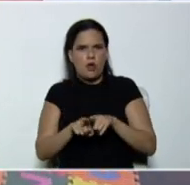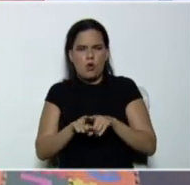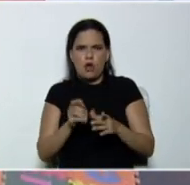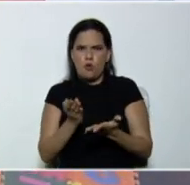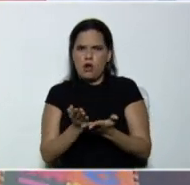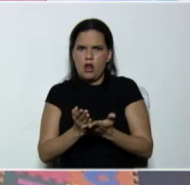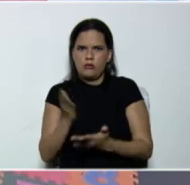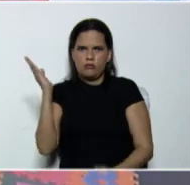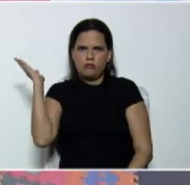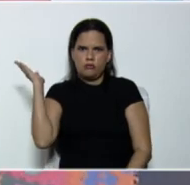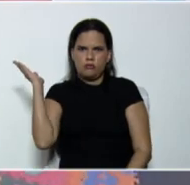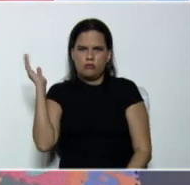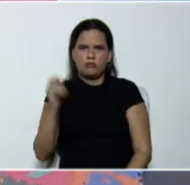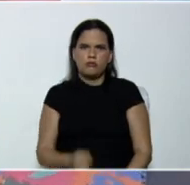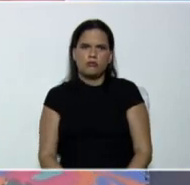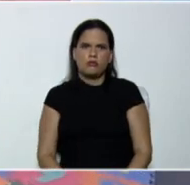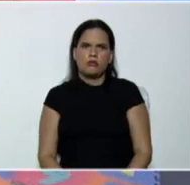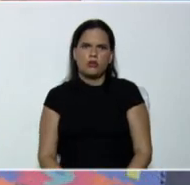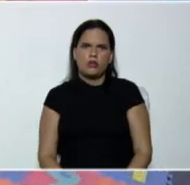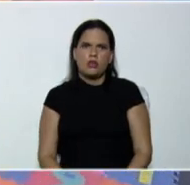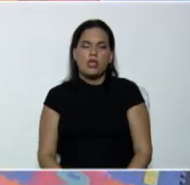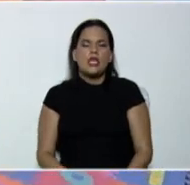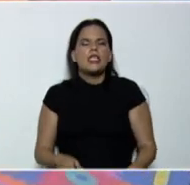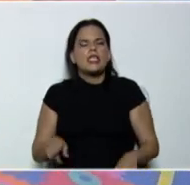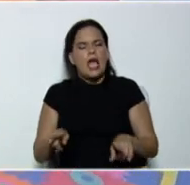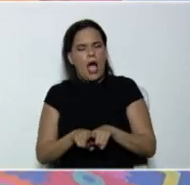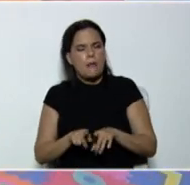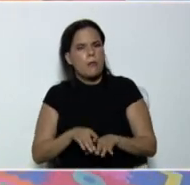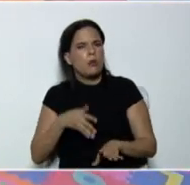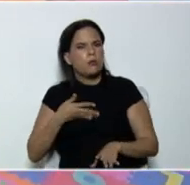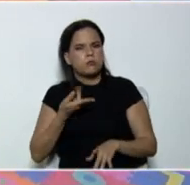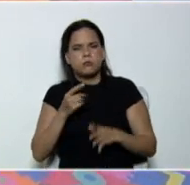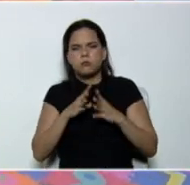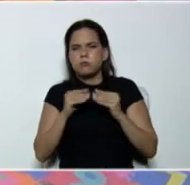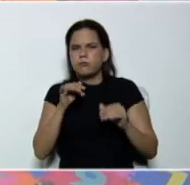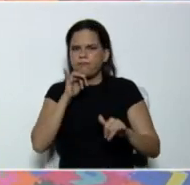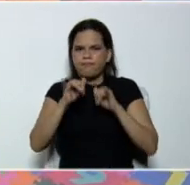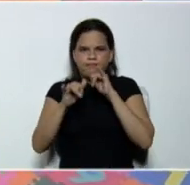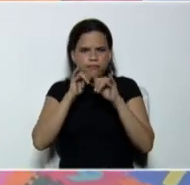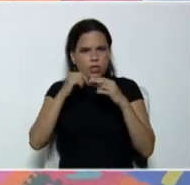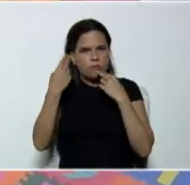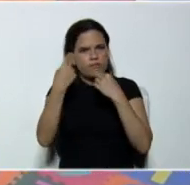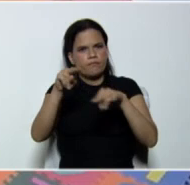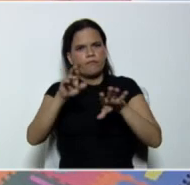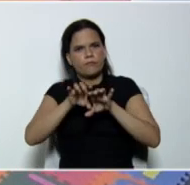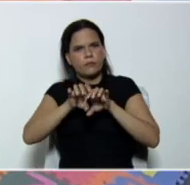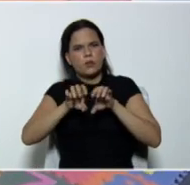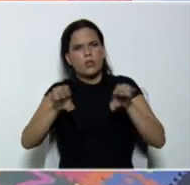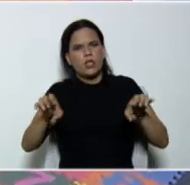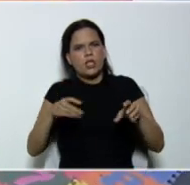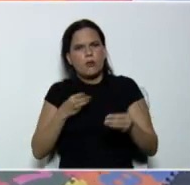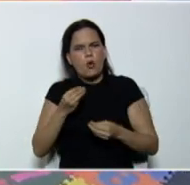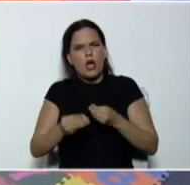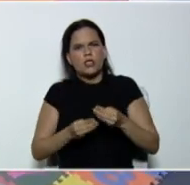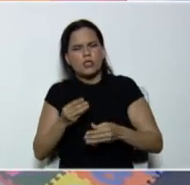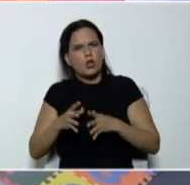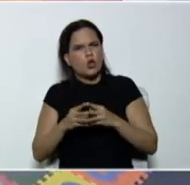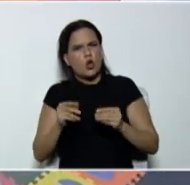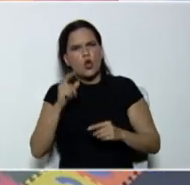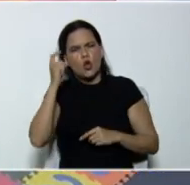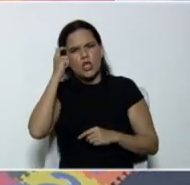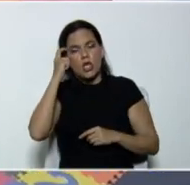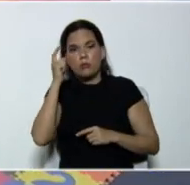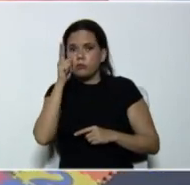Familia, Una Escuela. También puedes enterarte de todas las noticias que a nivel educativo estamos generando día a día por